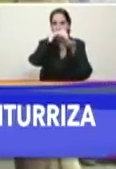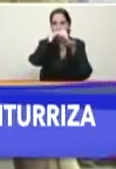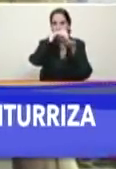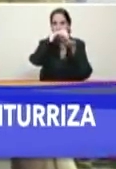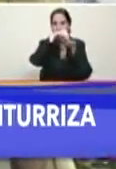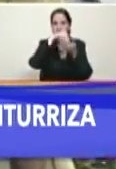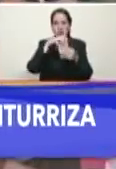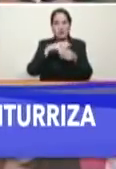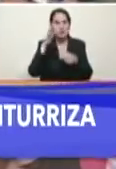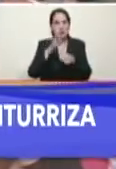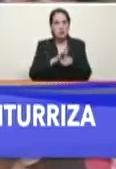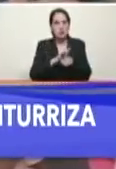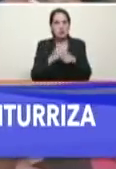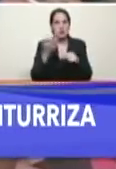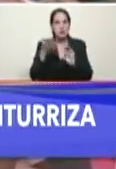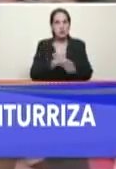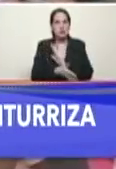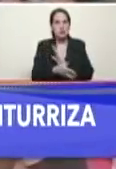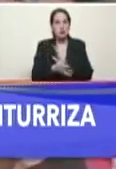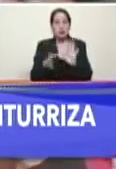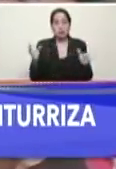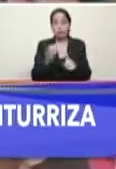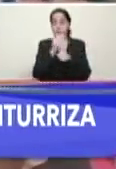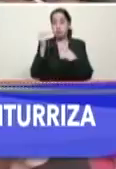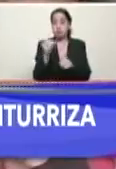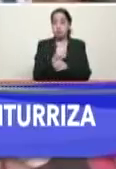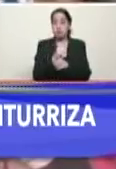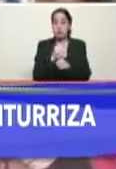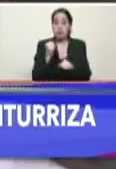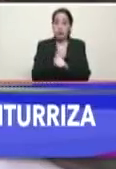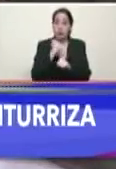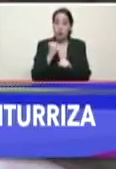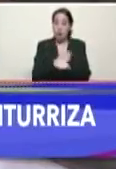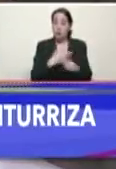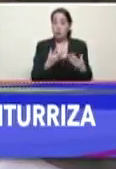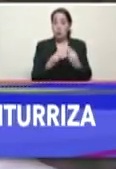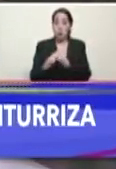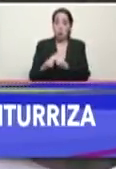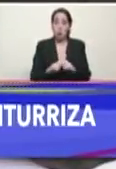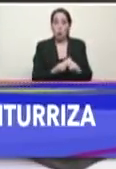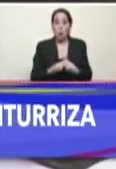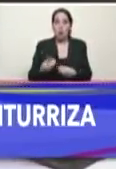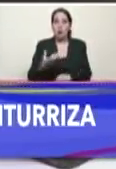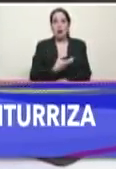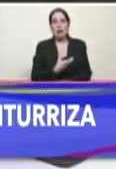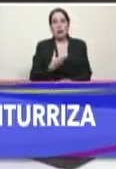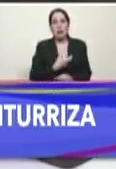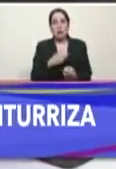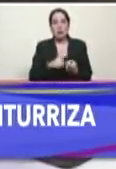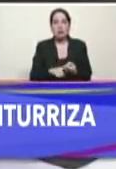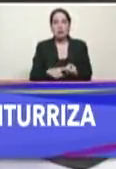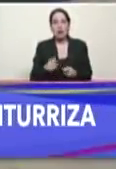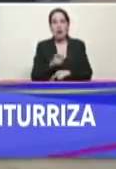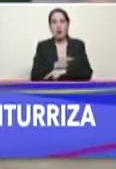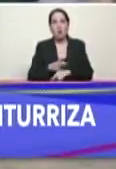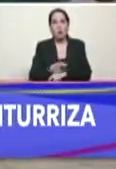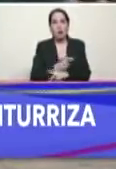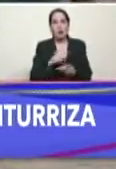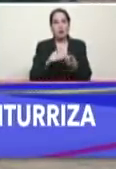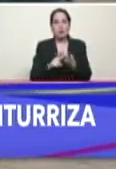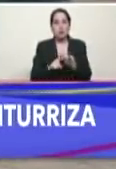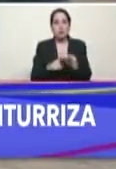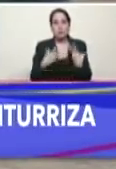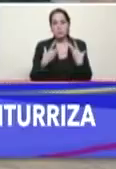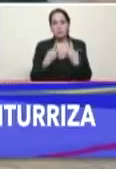donde también hemos logrado que en una manera conjunta de trabajo entre la alcaldía, entre la gobernación del estado, también